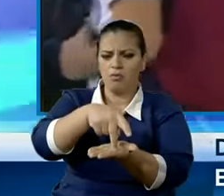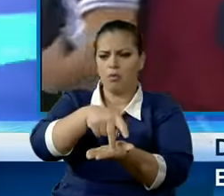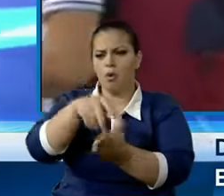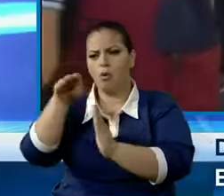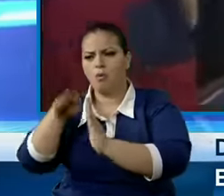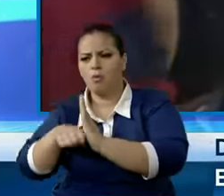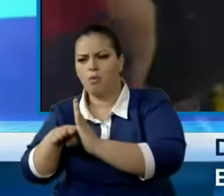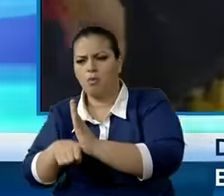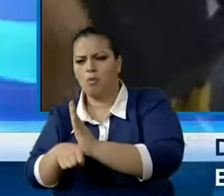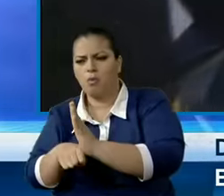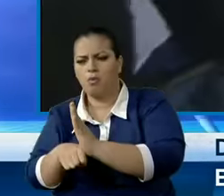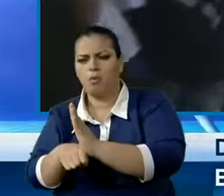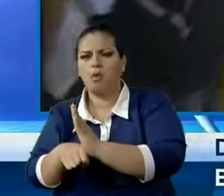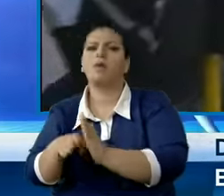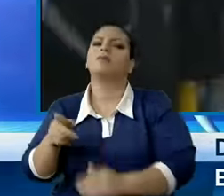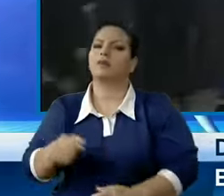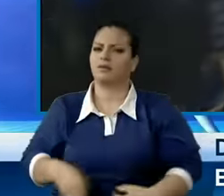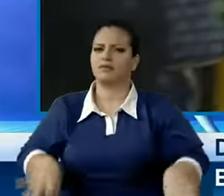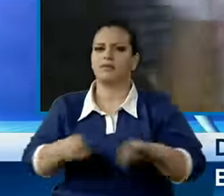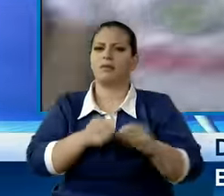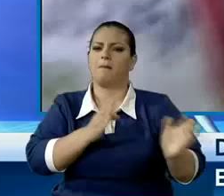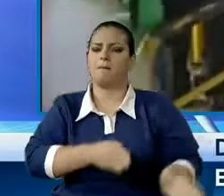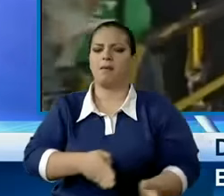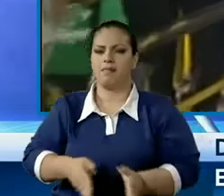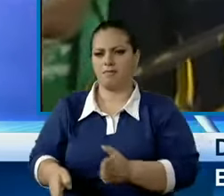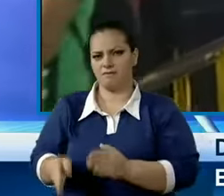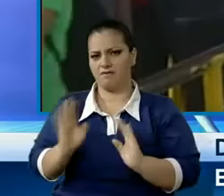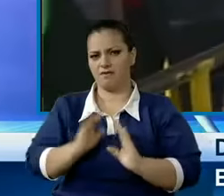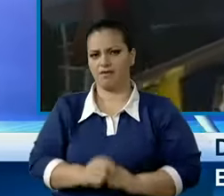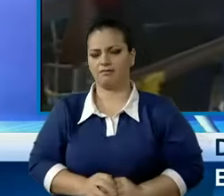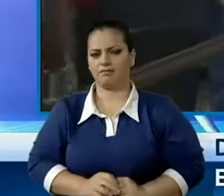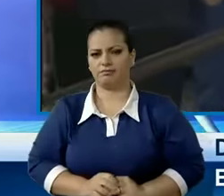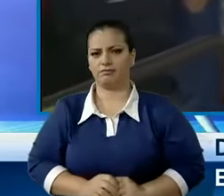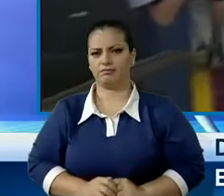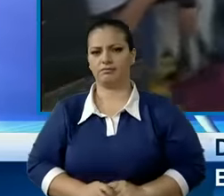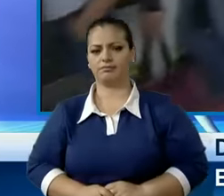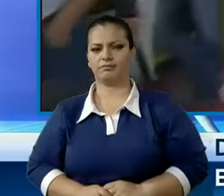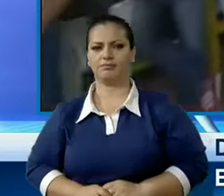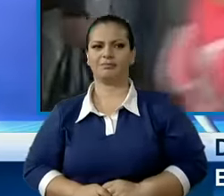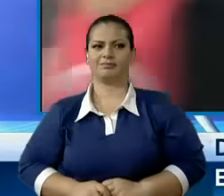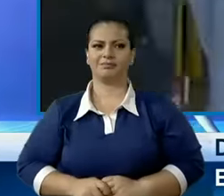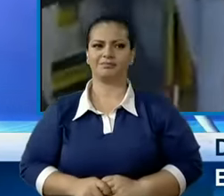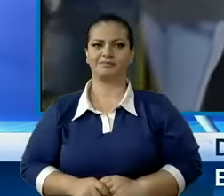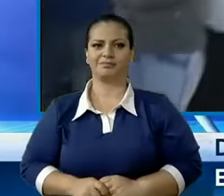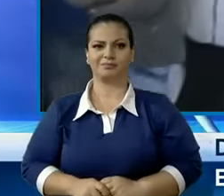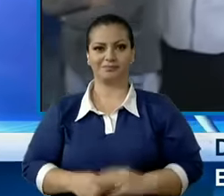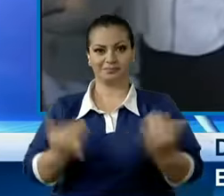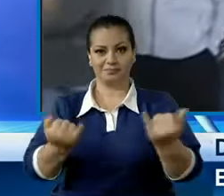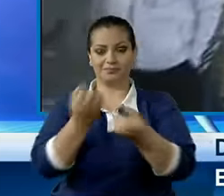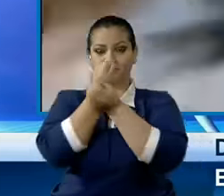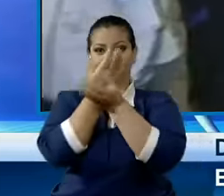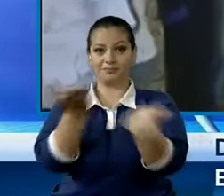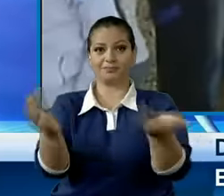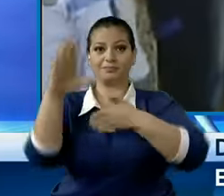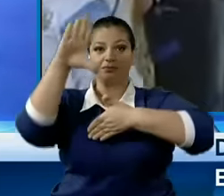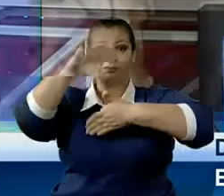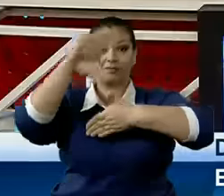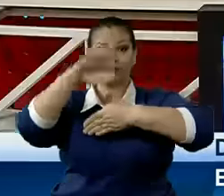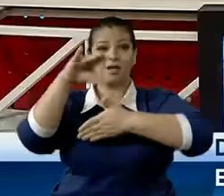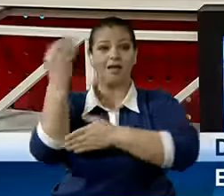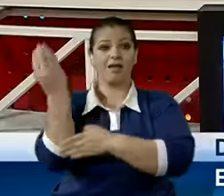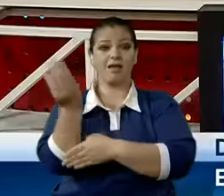principales de este importante medio de transporte que ya están pensando a lo mejor así en eso. Así es. Bueno, ¿Qué te parece si los invitamos a conocer cómo está el clima en diferentes partes